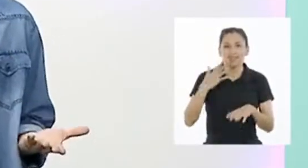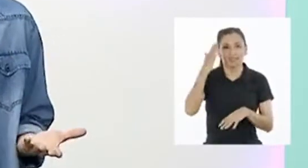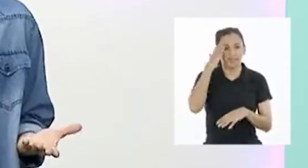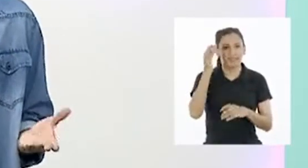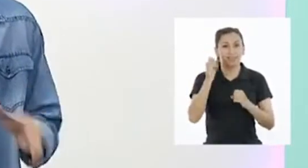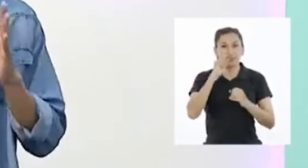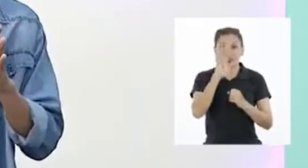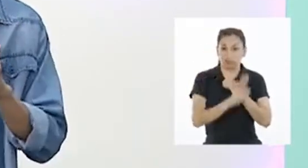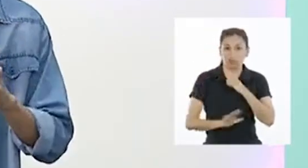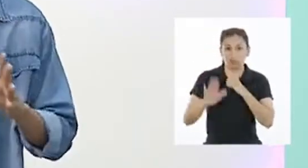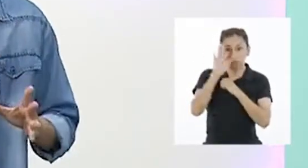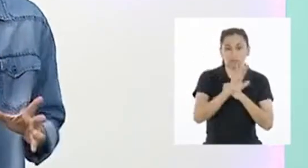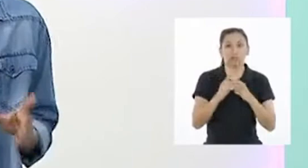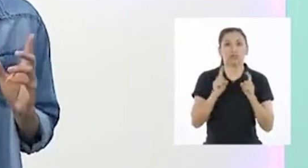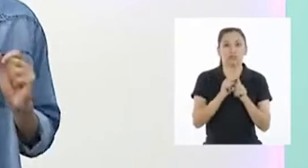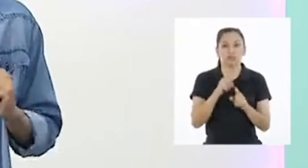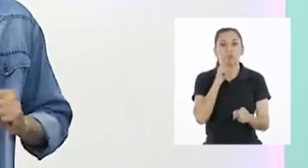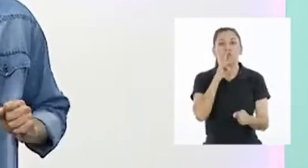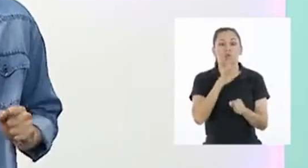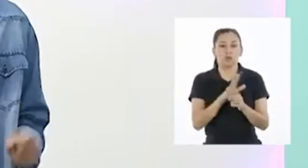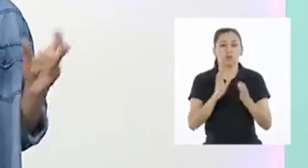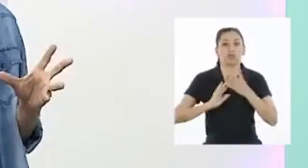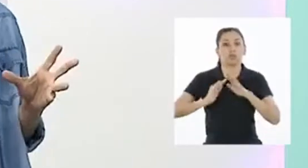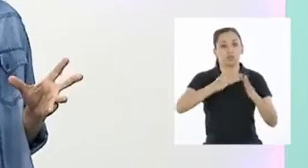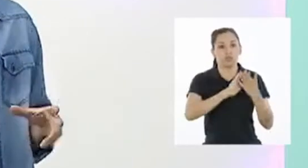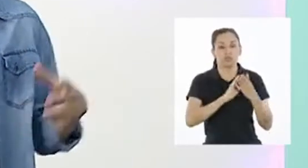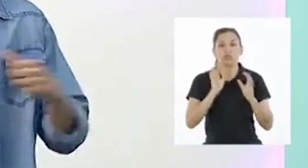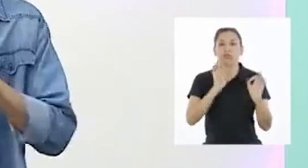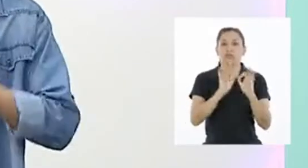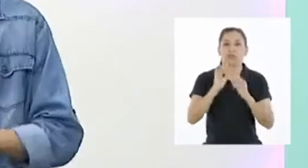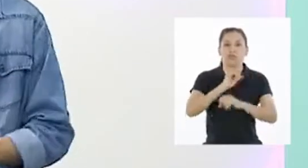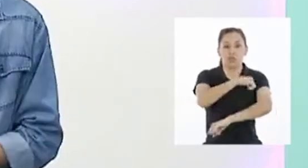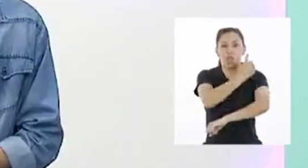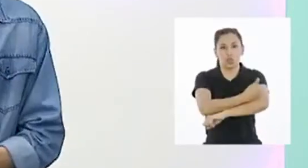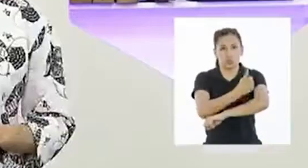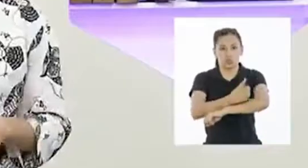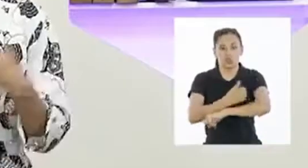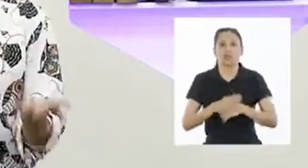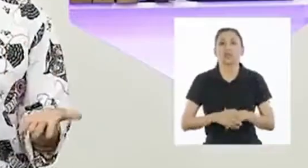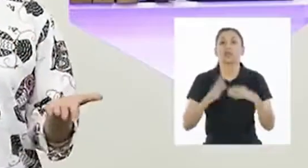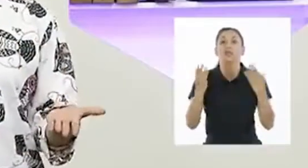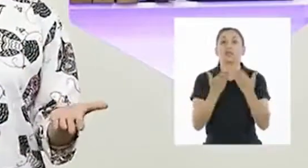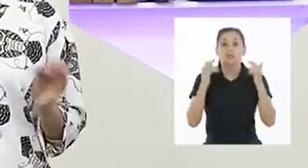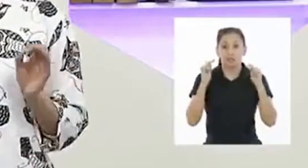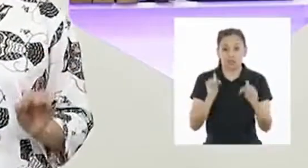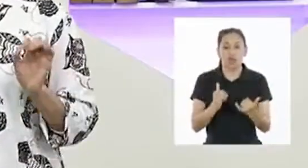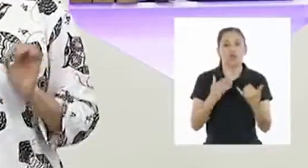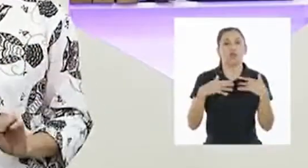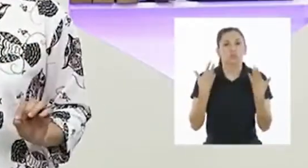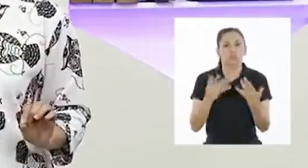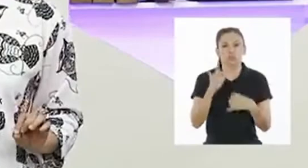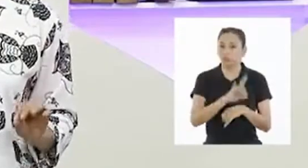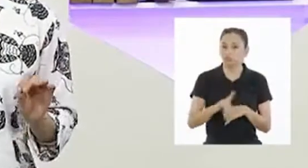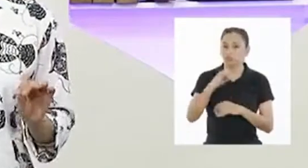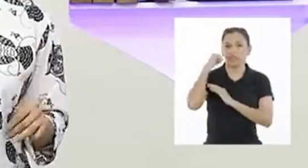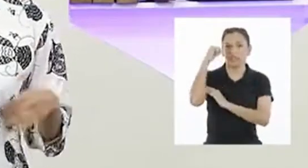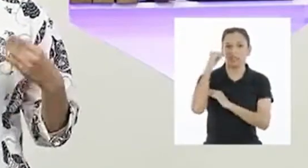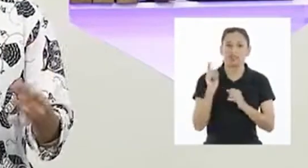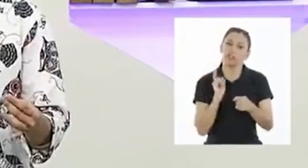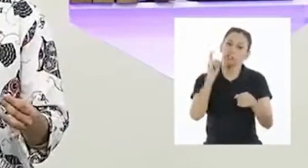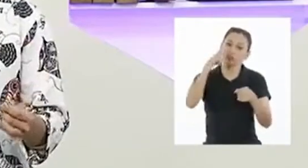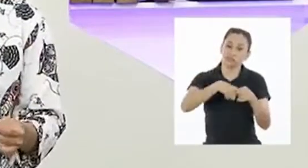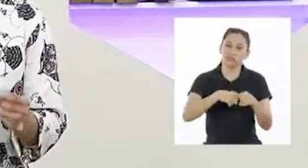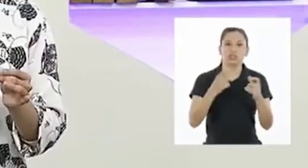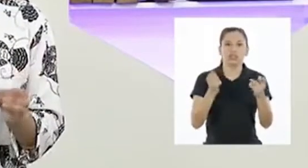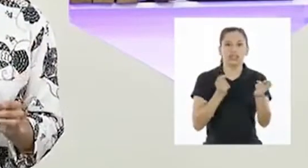seguridad ciudadana implica la colaboración y el compromiso de la ciudadanía con las autoridades. De esta manera, hacemos uso de nuestro derecho